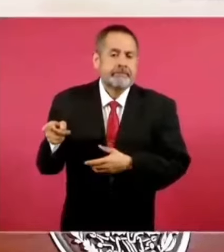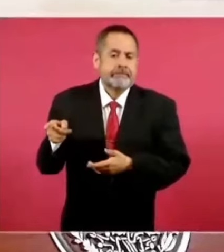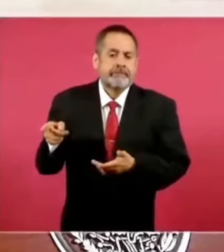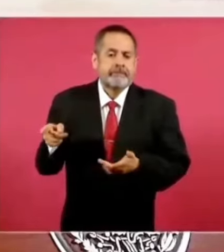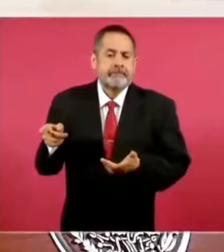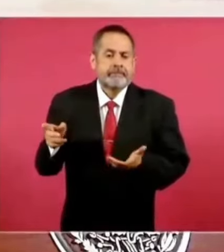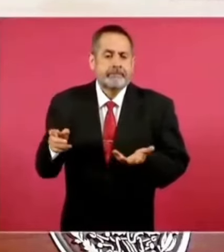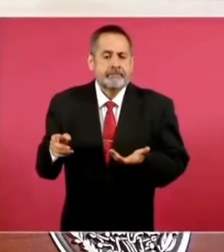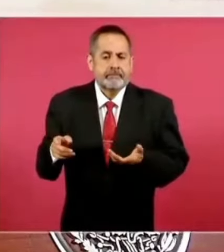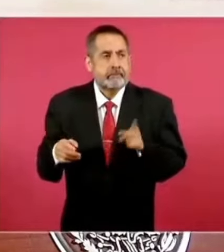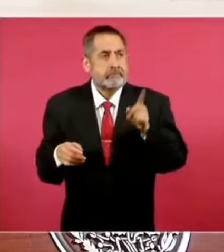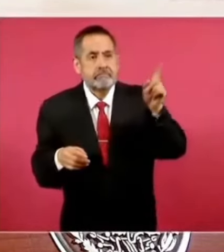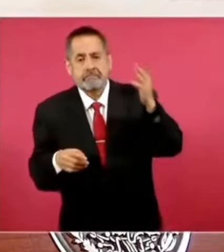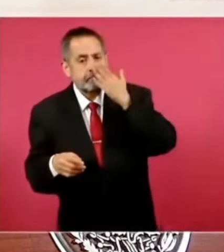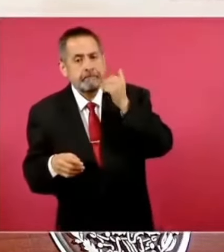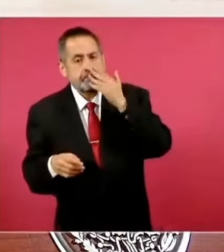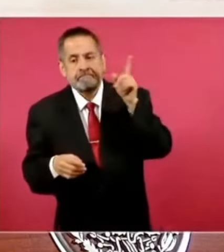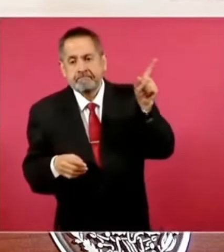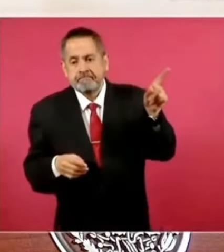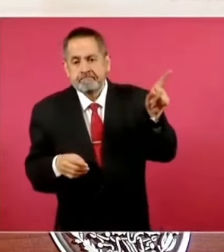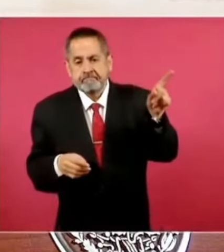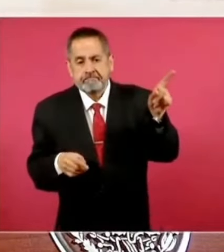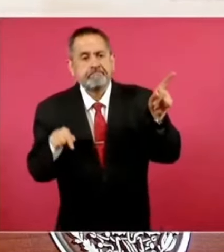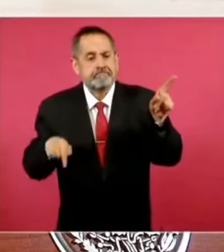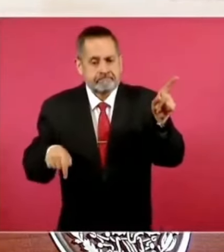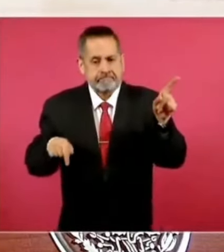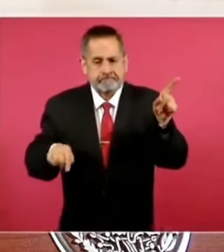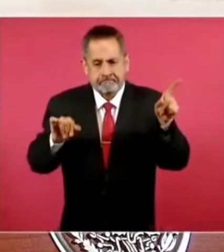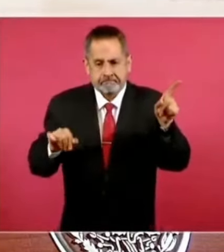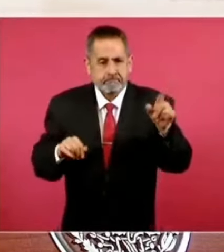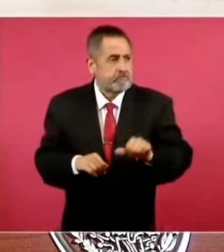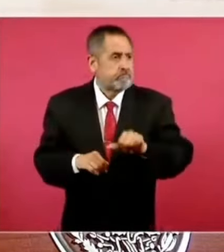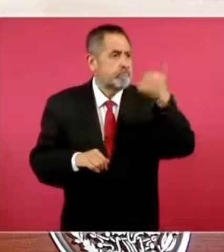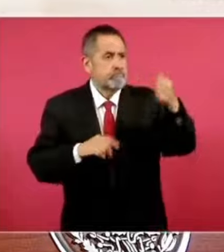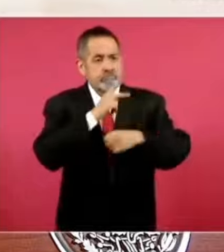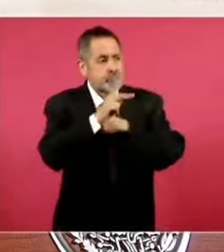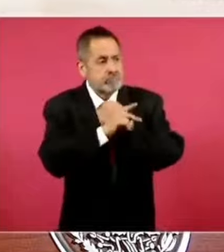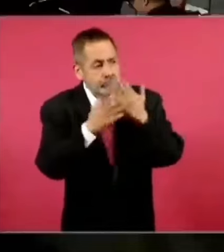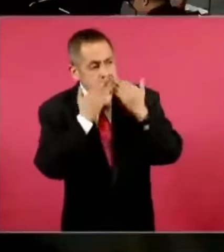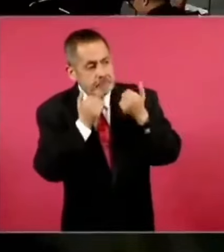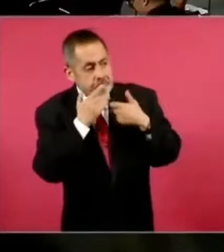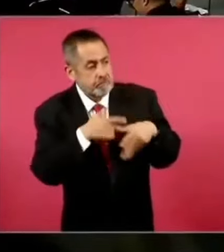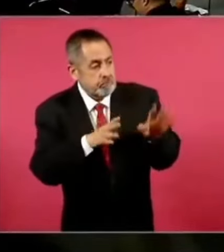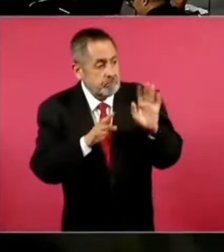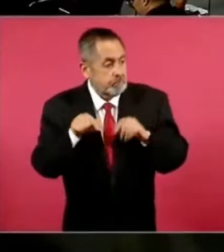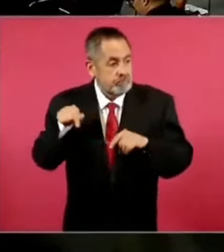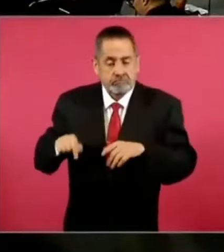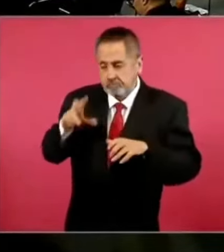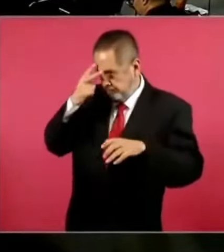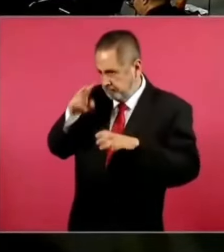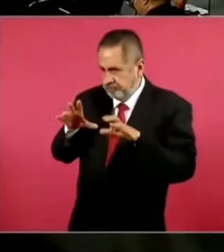o no existe en otros países o